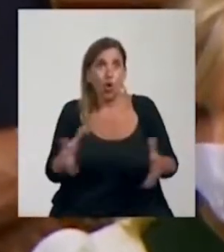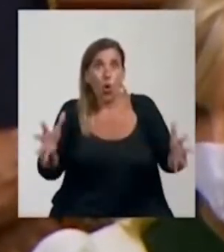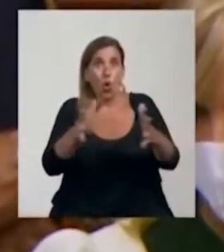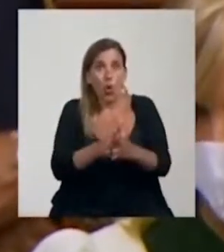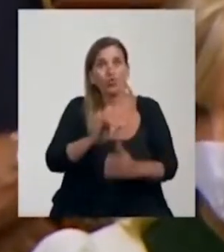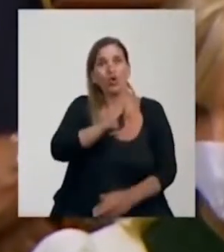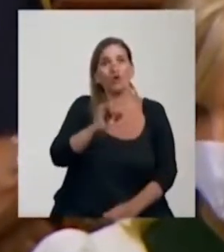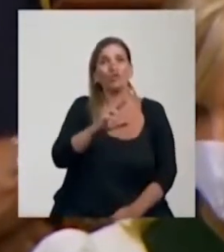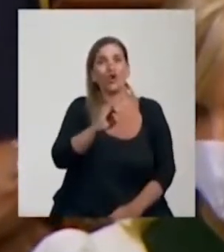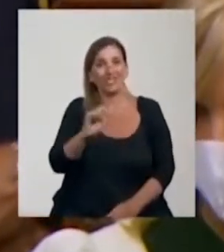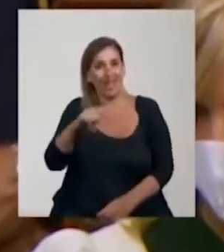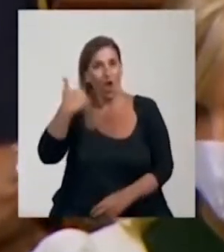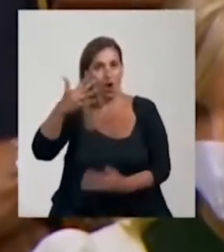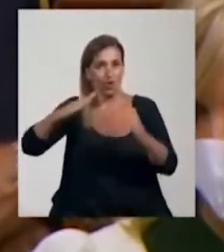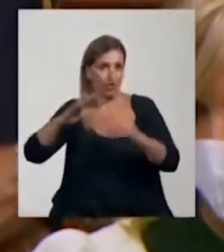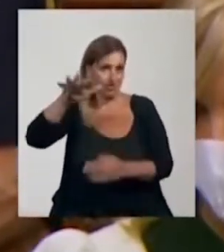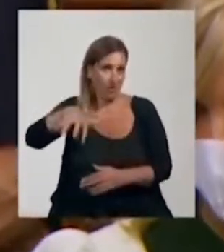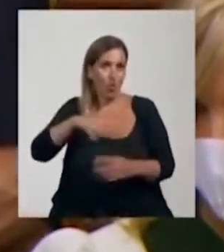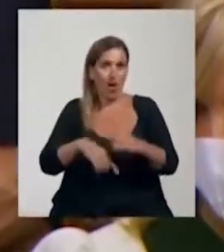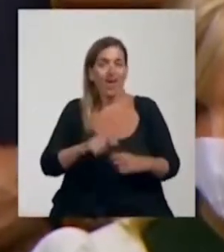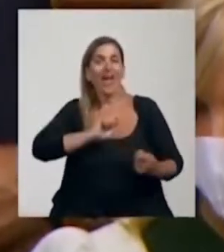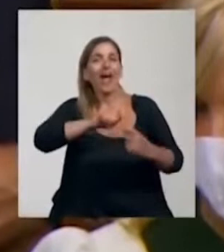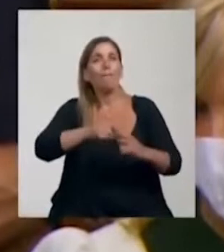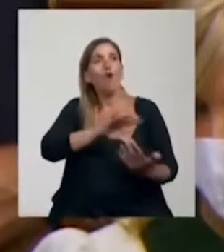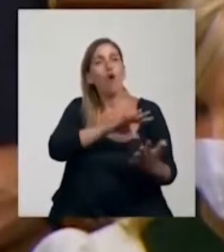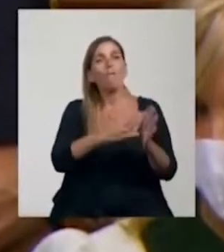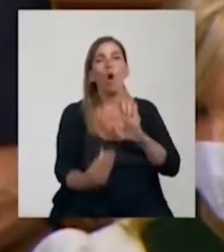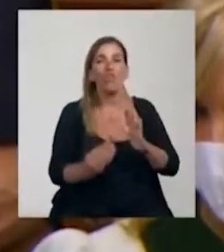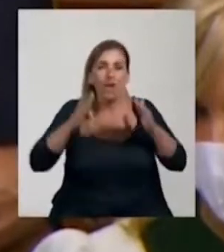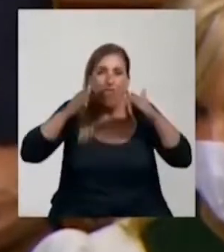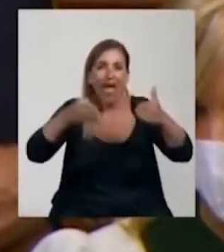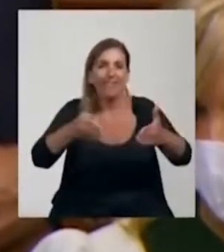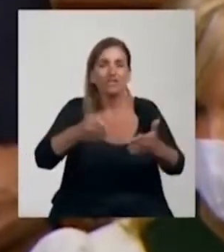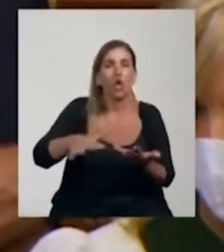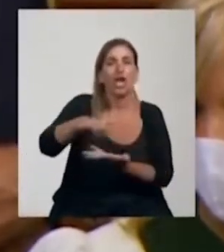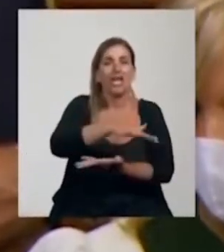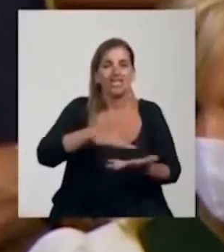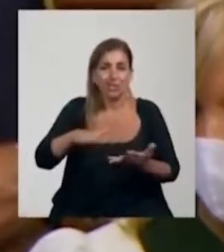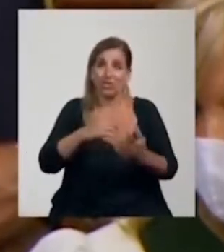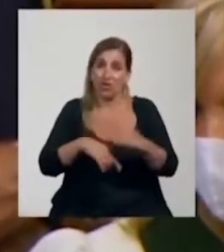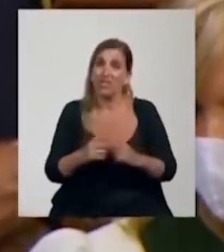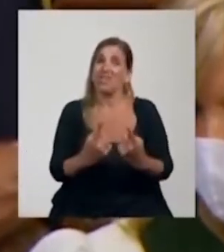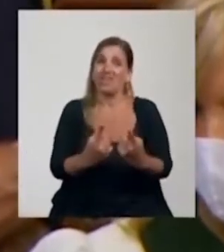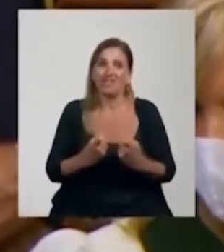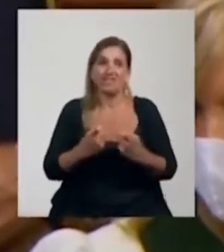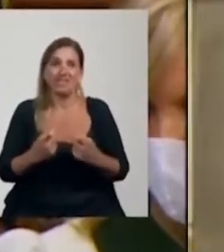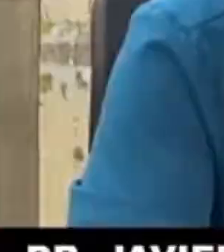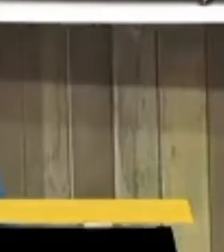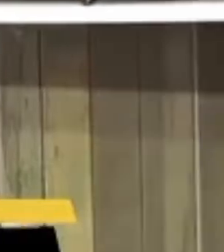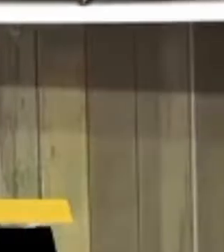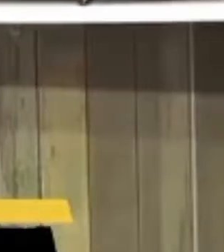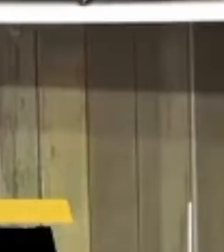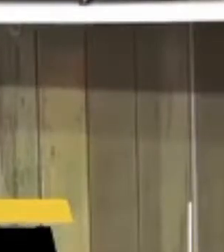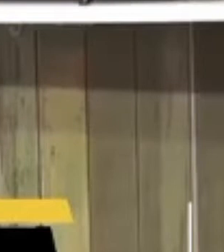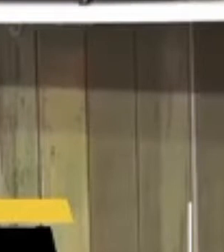Zorzal, implicó un cambio en el modelo de atención a la situación de vulnerabilidad extrema.